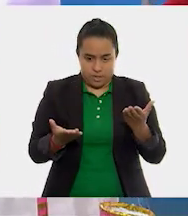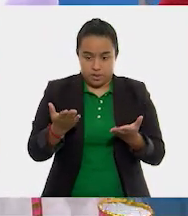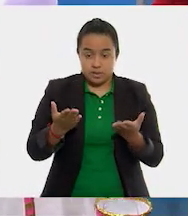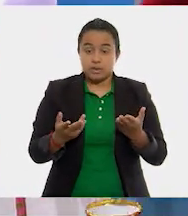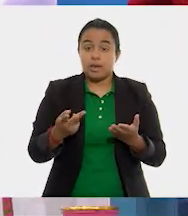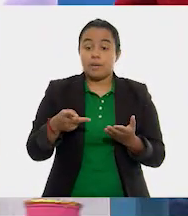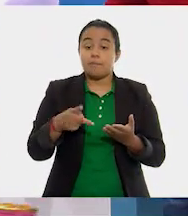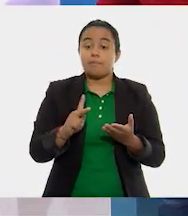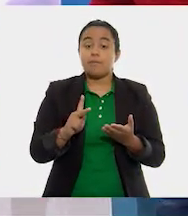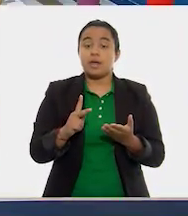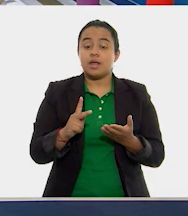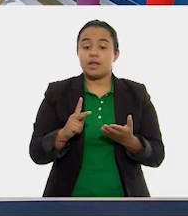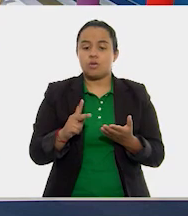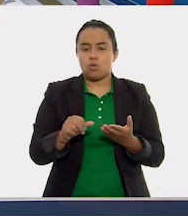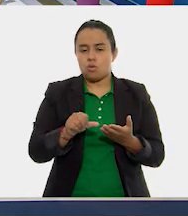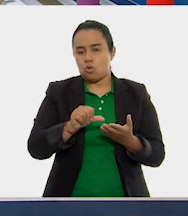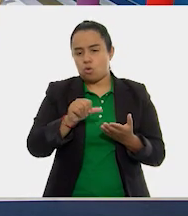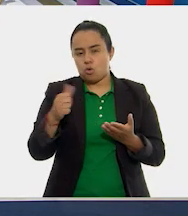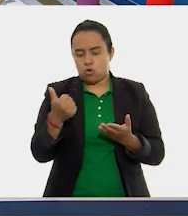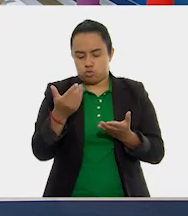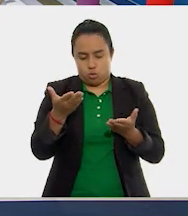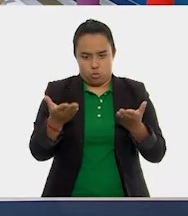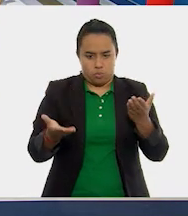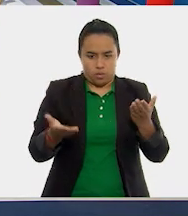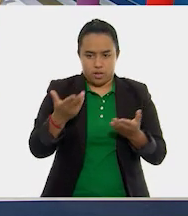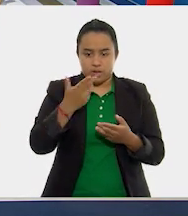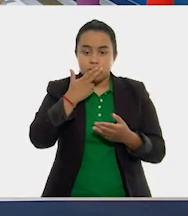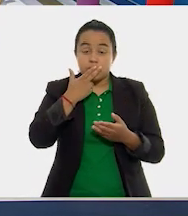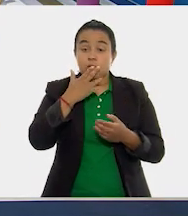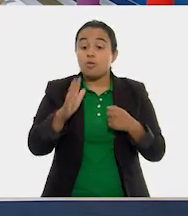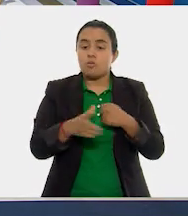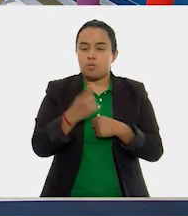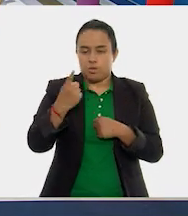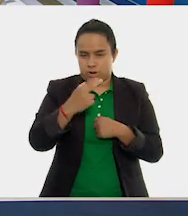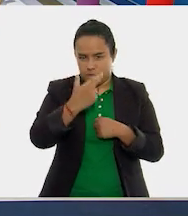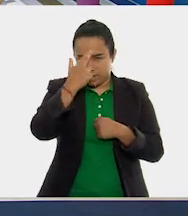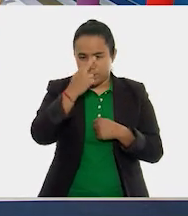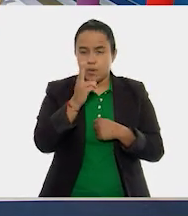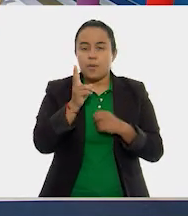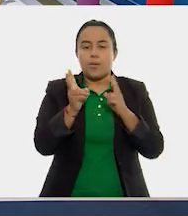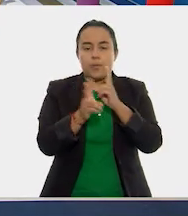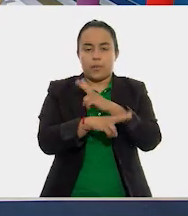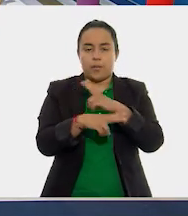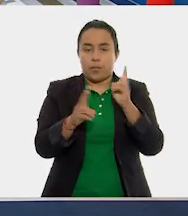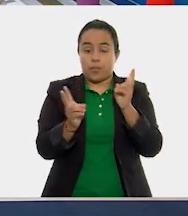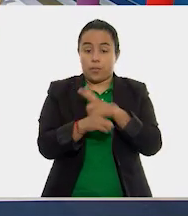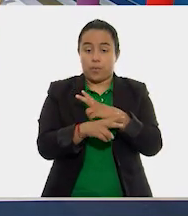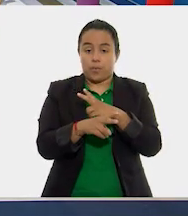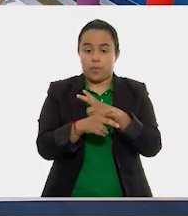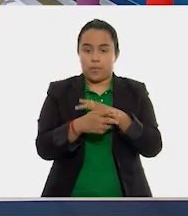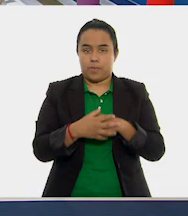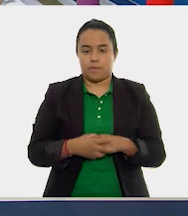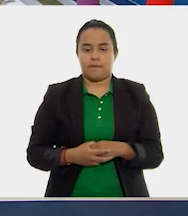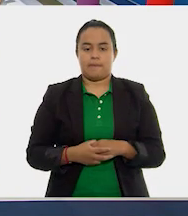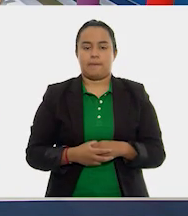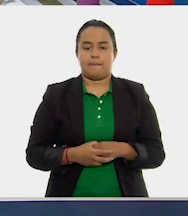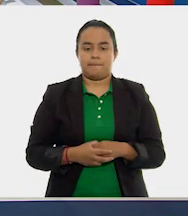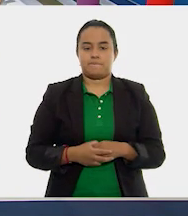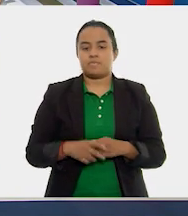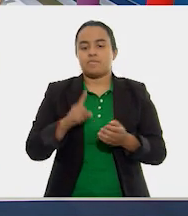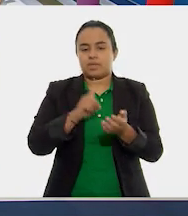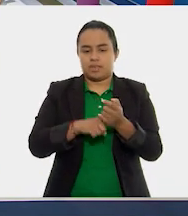ahora vamos a ocupar otro tipo de balanza porque recordemos que el aire pues se mide de